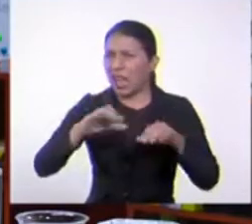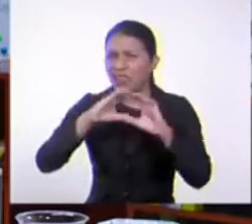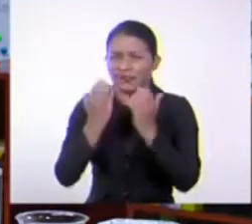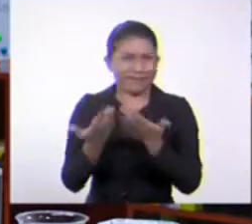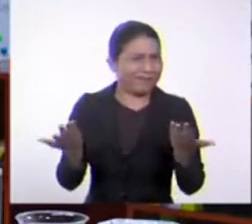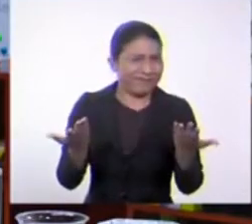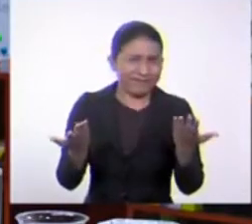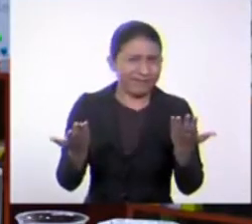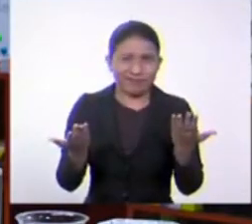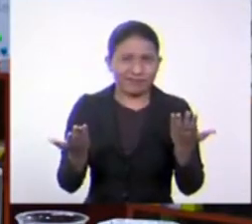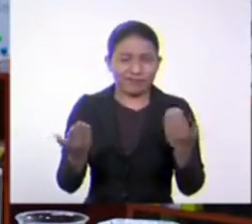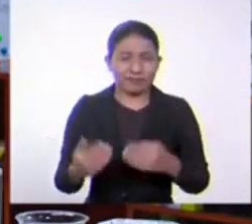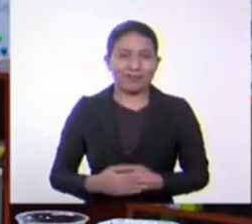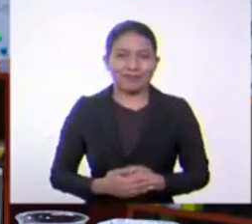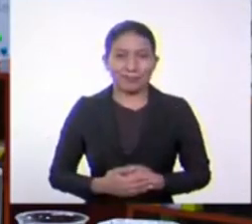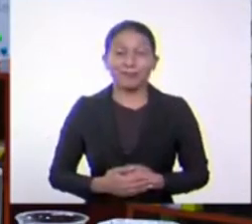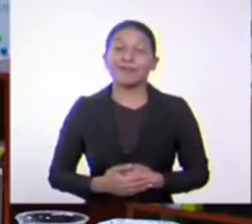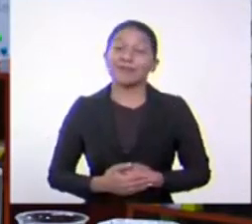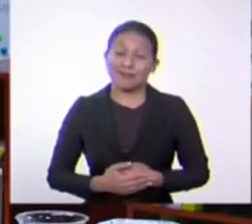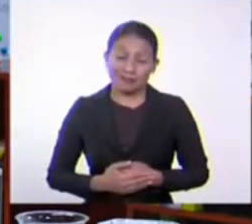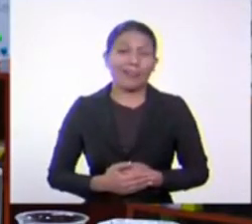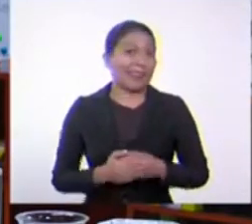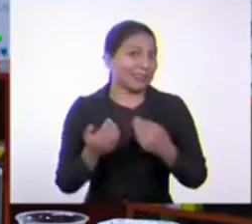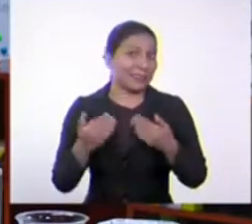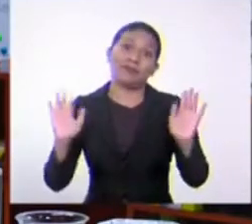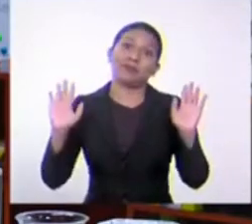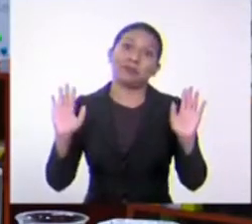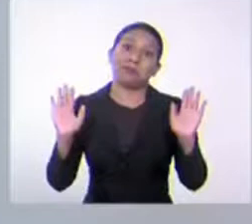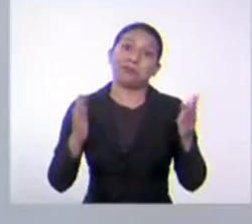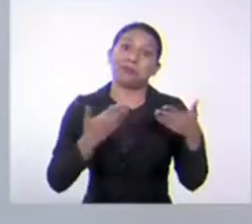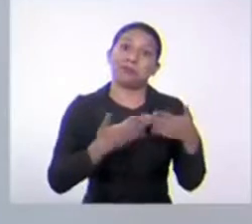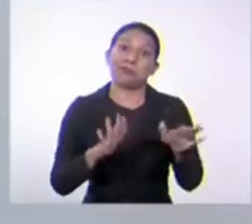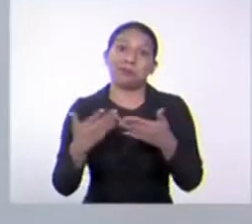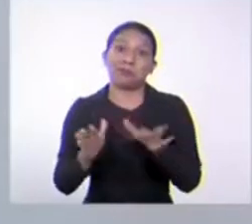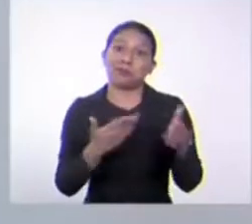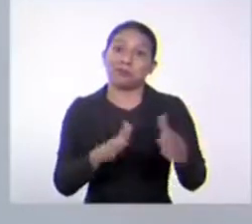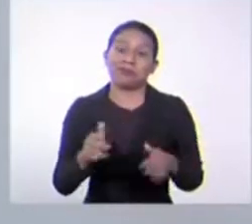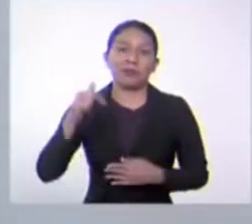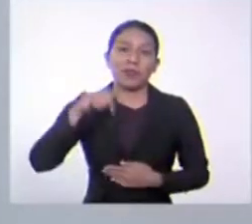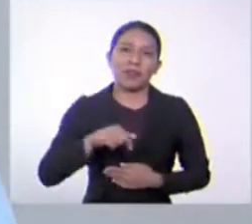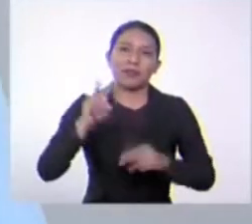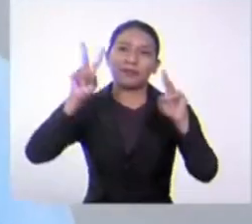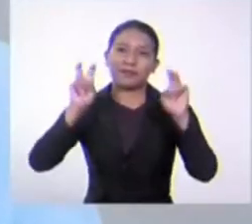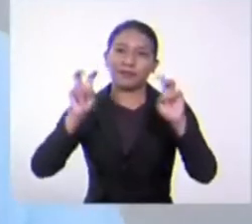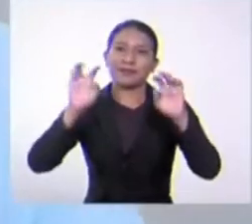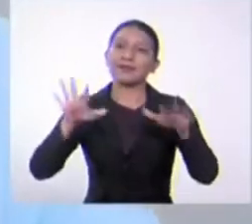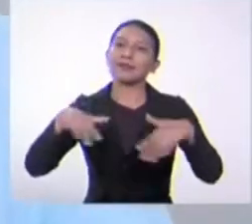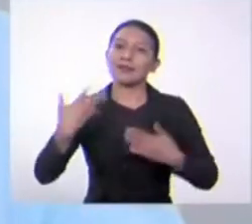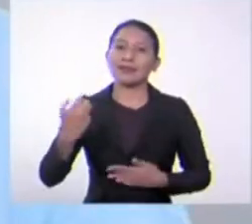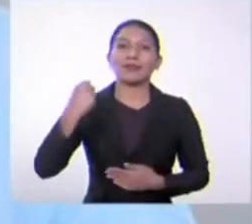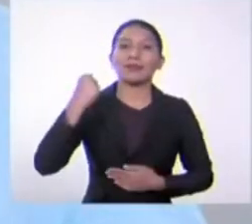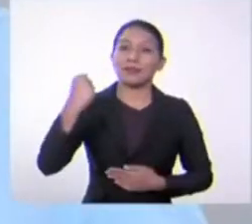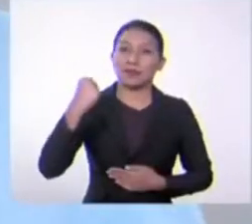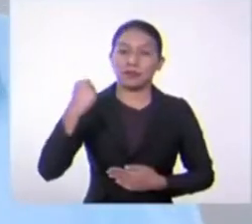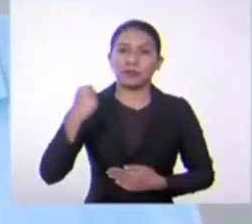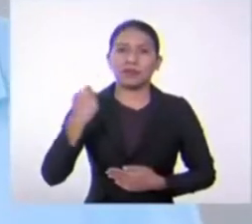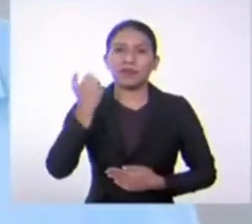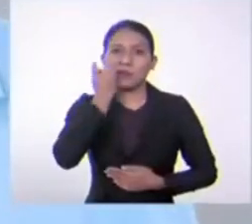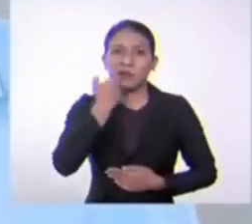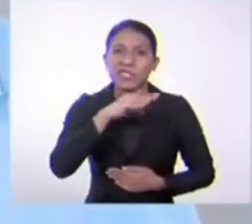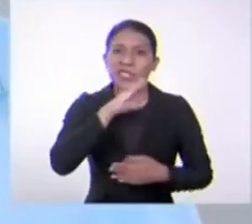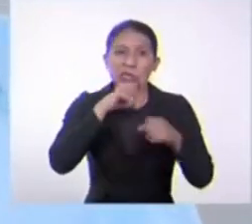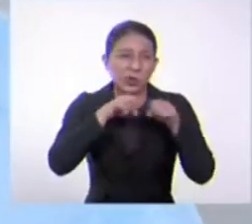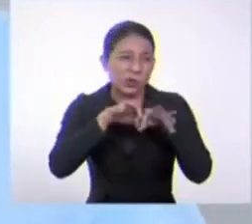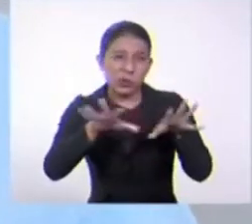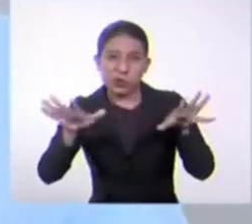ahora? Pues es tan simple como variado. ¿Por qué? Porque ahora vamos a ver la importancia de los virus y las